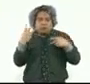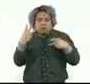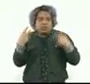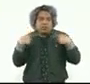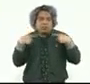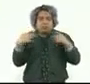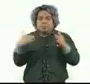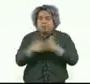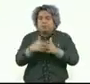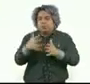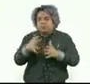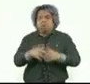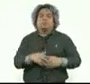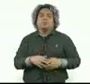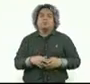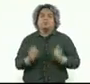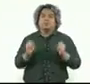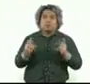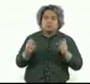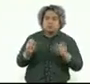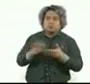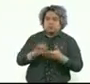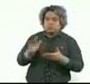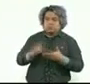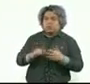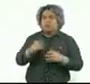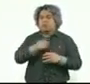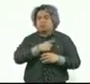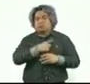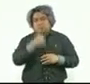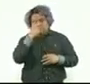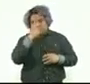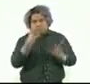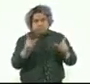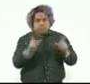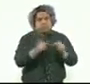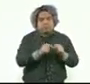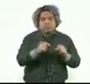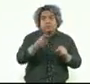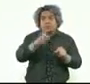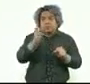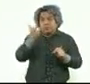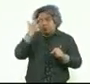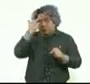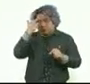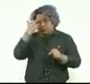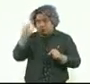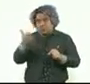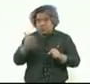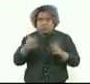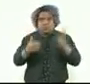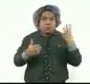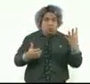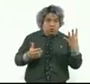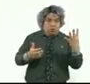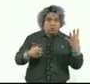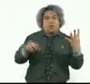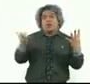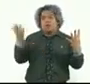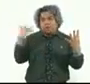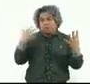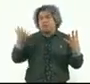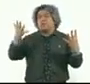ubica. Okay, bueno. Muchas gracias a todos, buen día. Y nada más algo importante, vienen a reforzar las 10 que ya tenemos